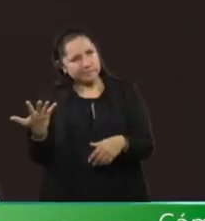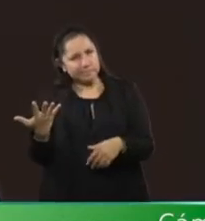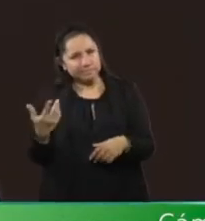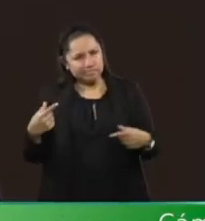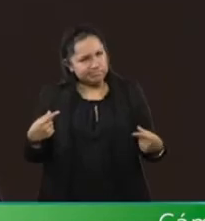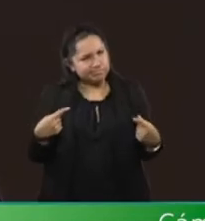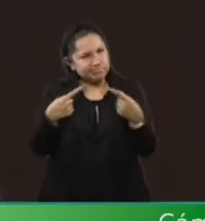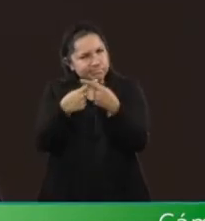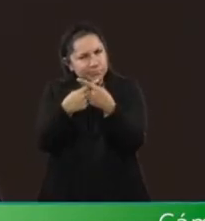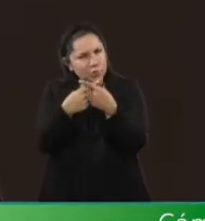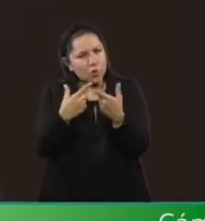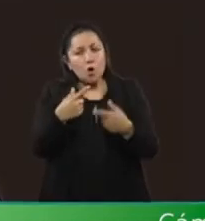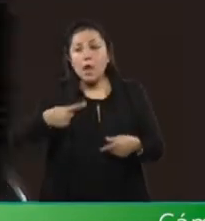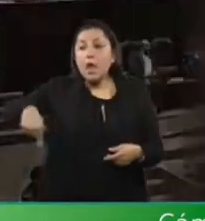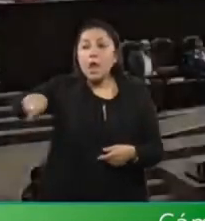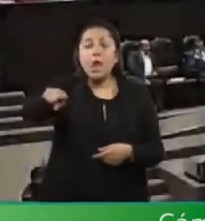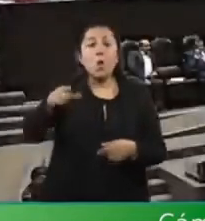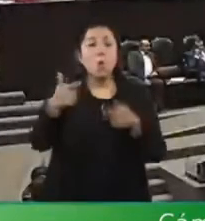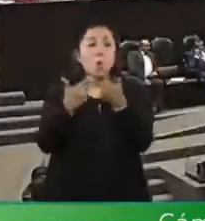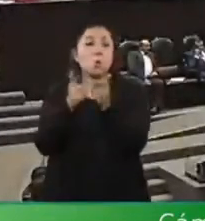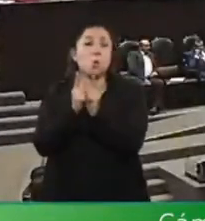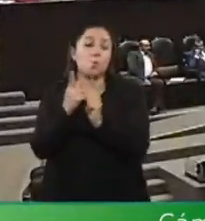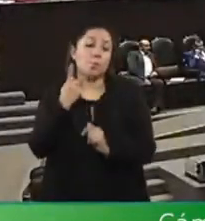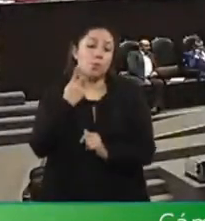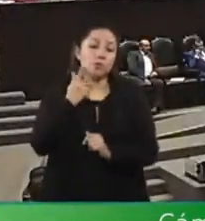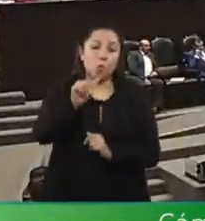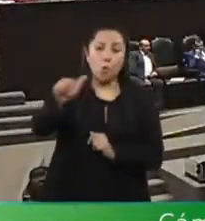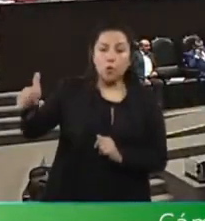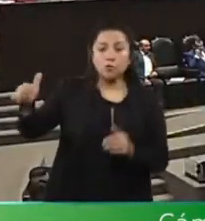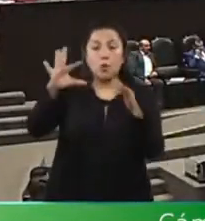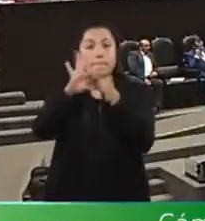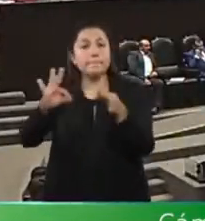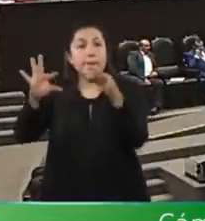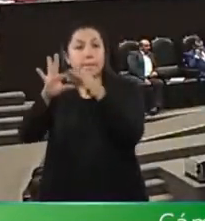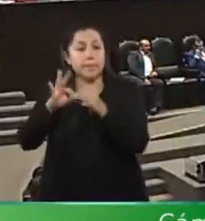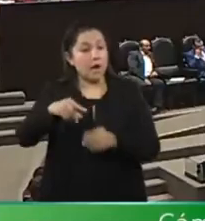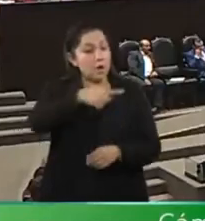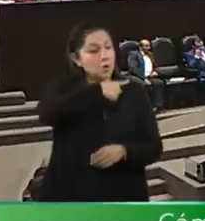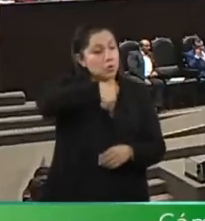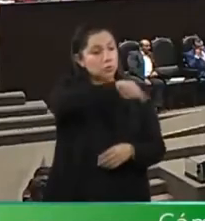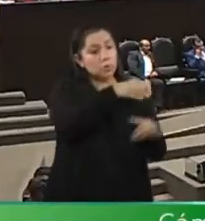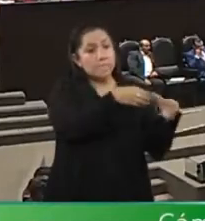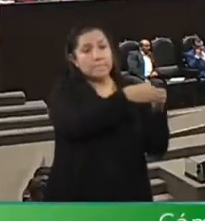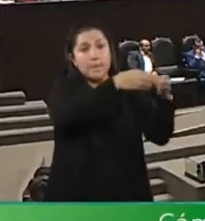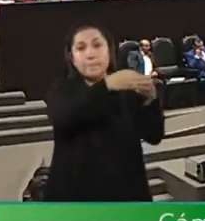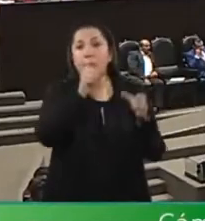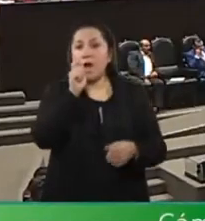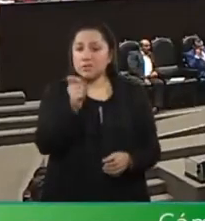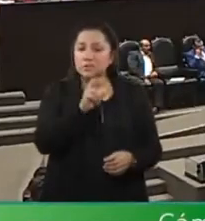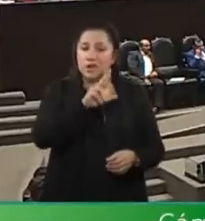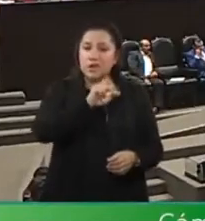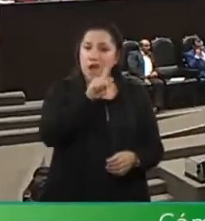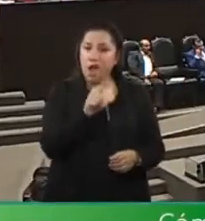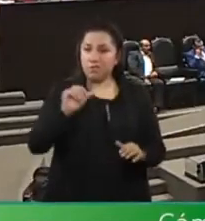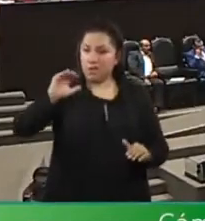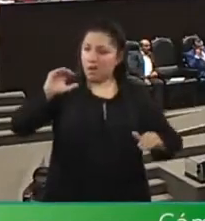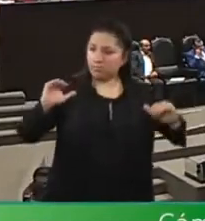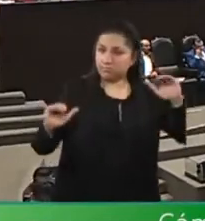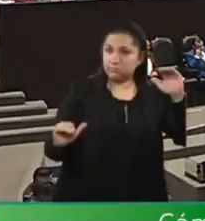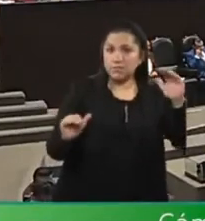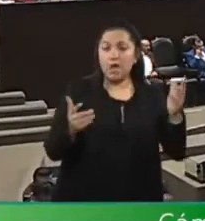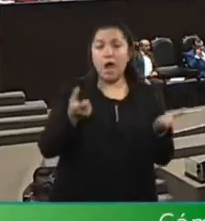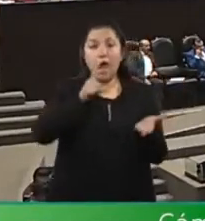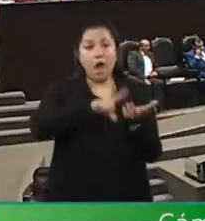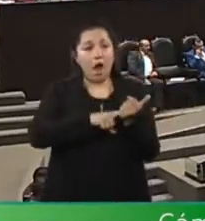es clasista y racista. No hay nada más clasista y racista que niños y niñas indígenas enfermando